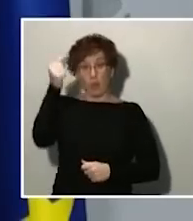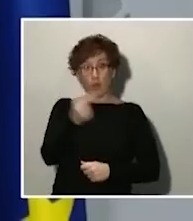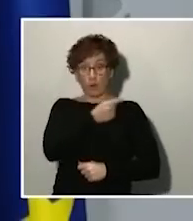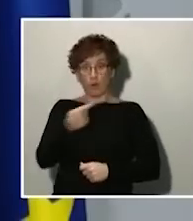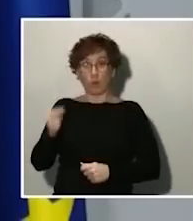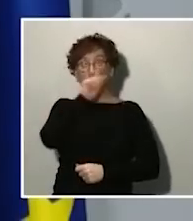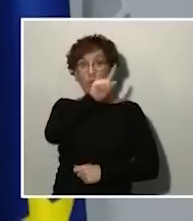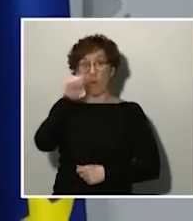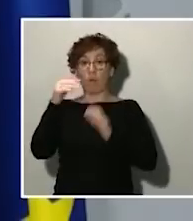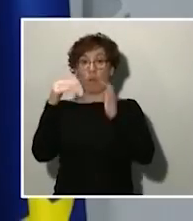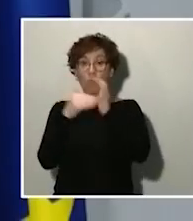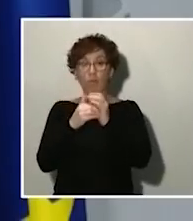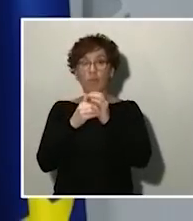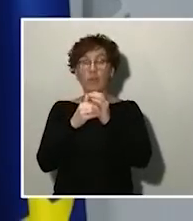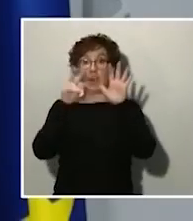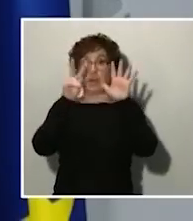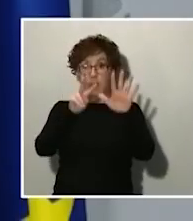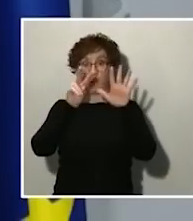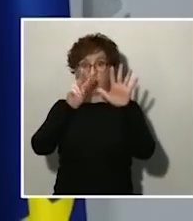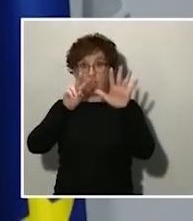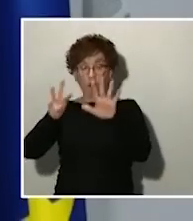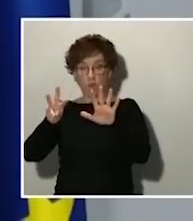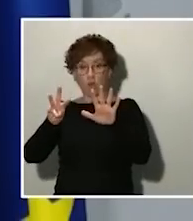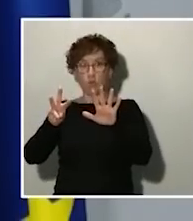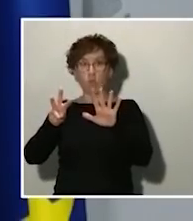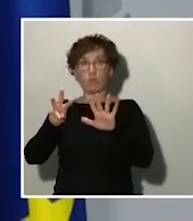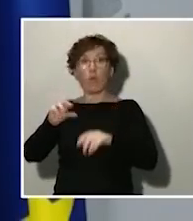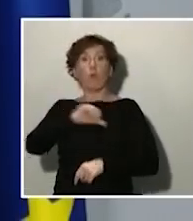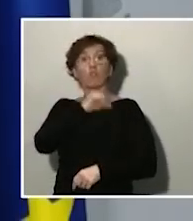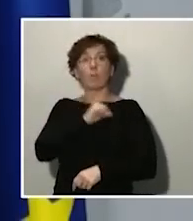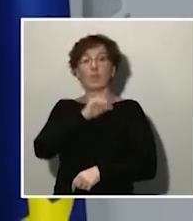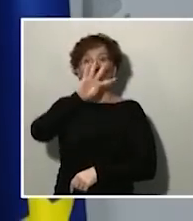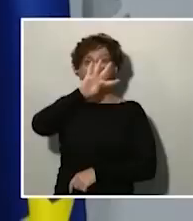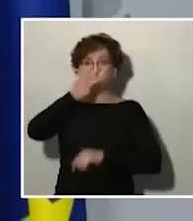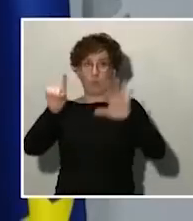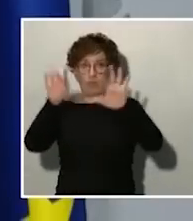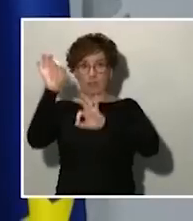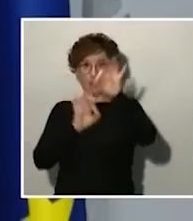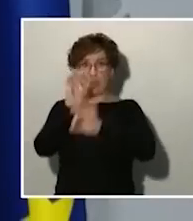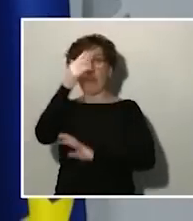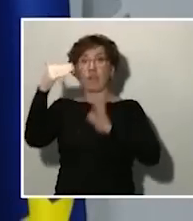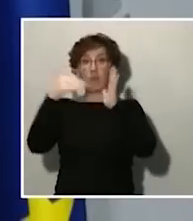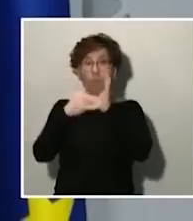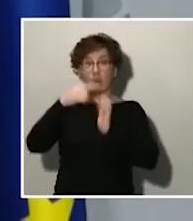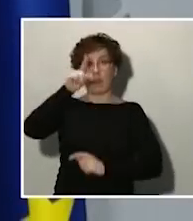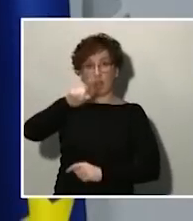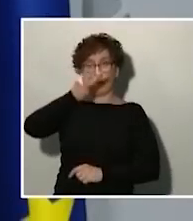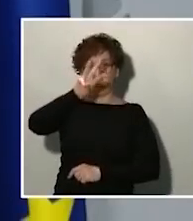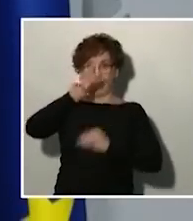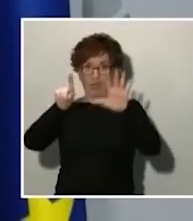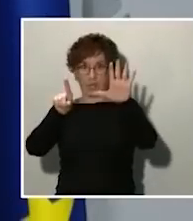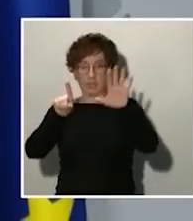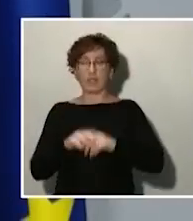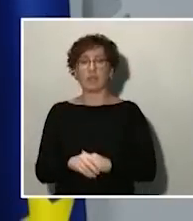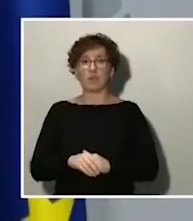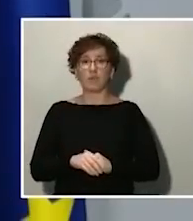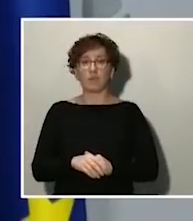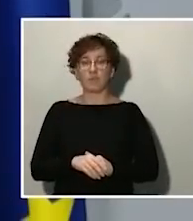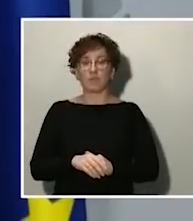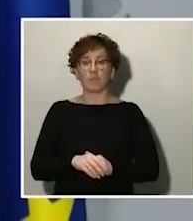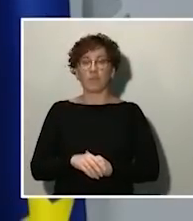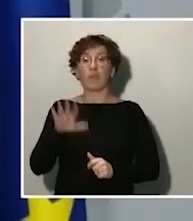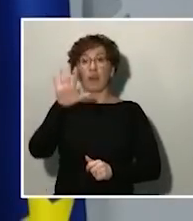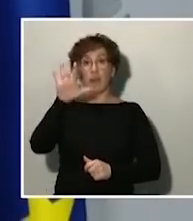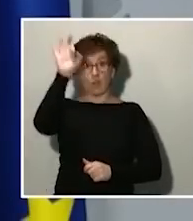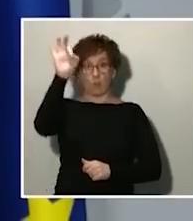querella a fernando ximo de esa querella colectiva que puede llevar a la cárcel tanto a fernando simón tanto a también a presidente del gobierno si se